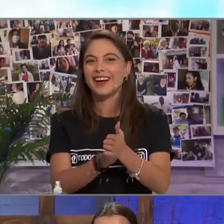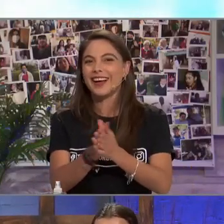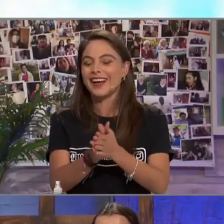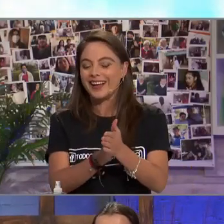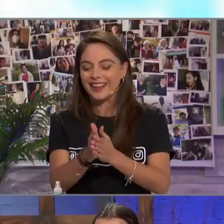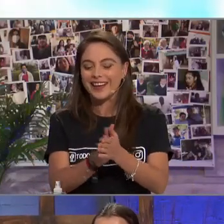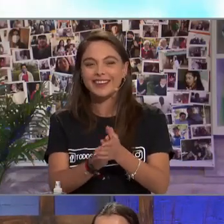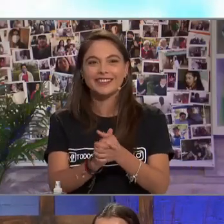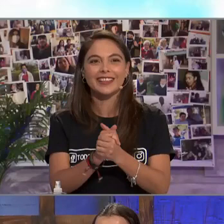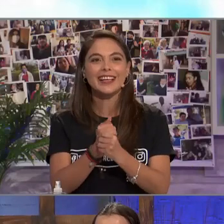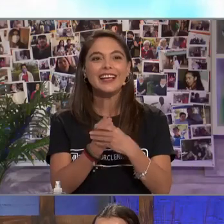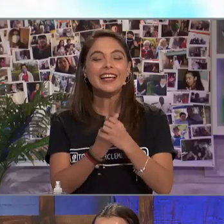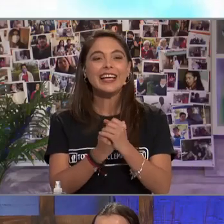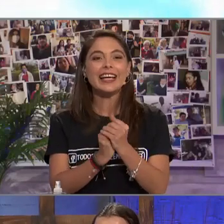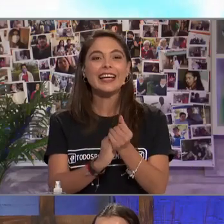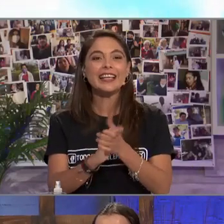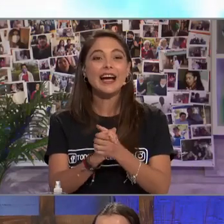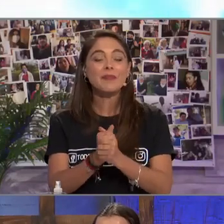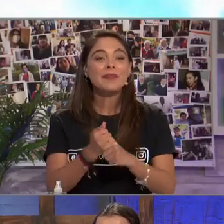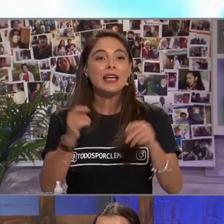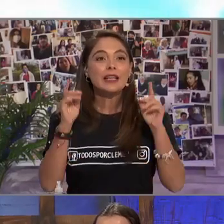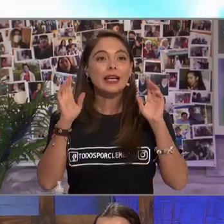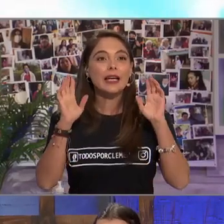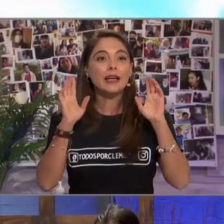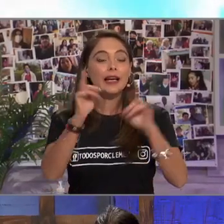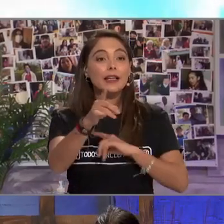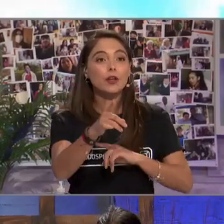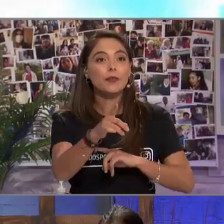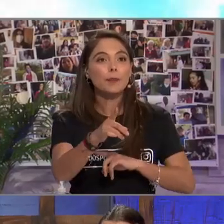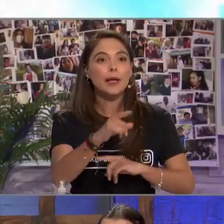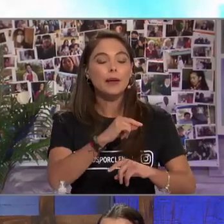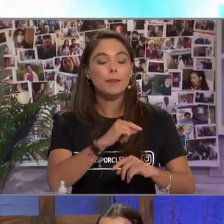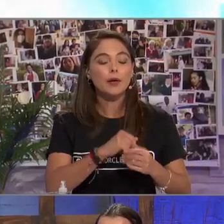No, ¿de dónde? Jairo, ¿cómo?